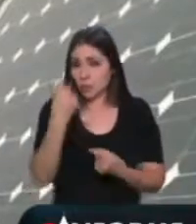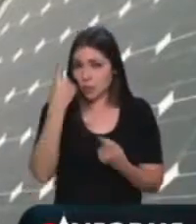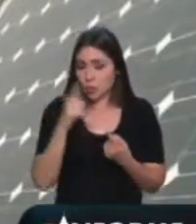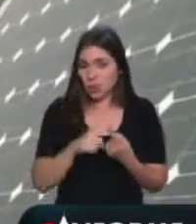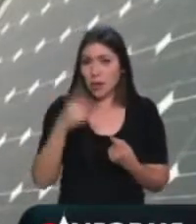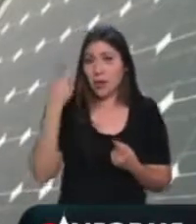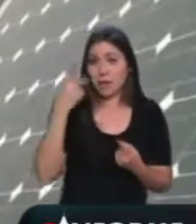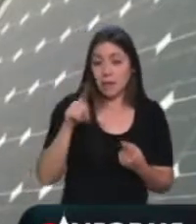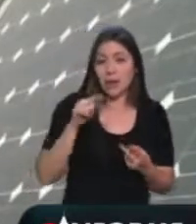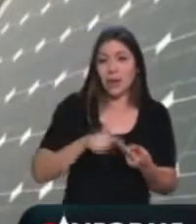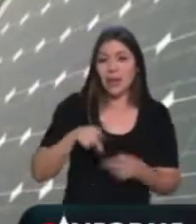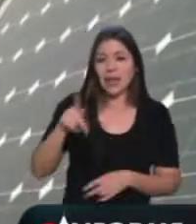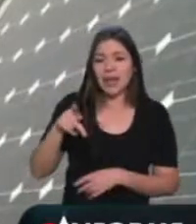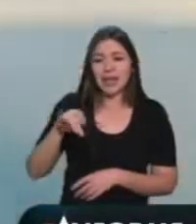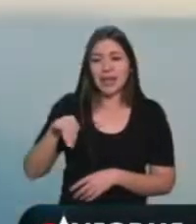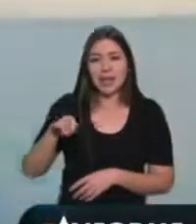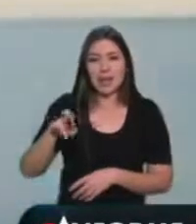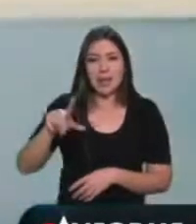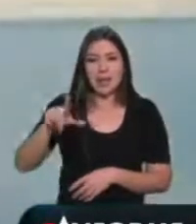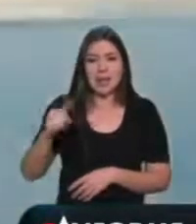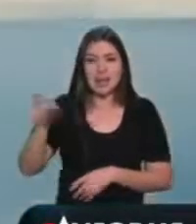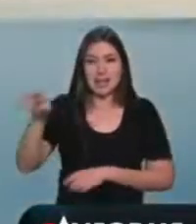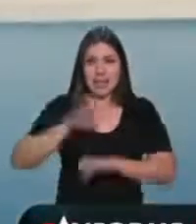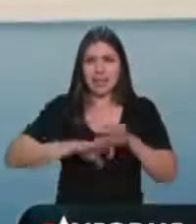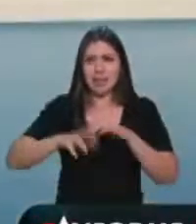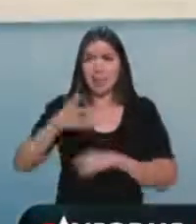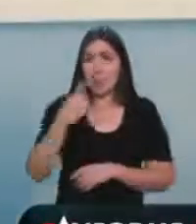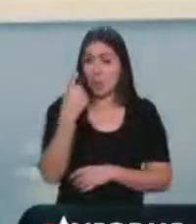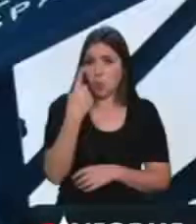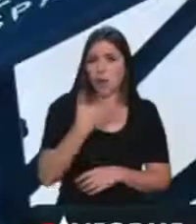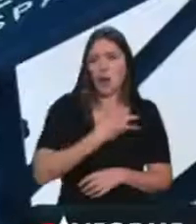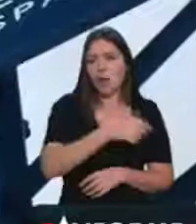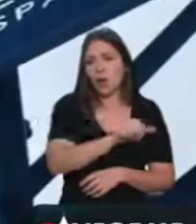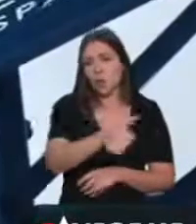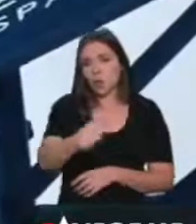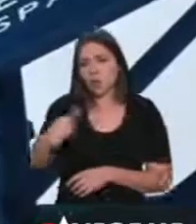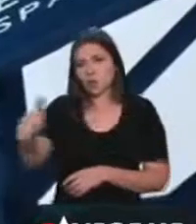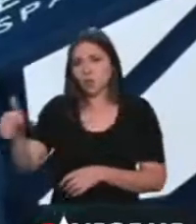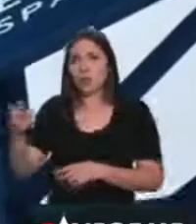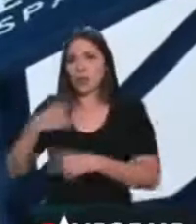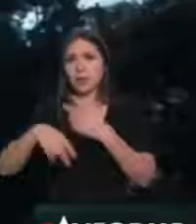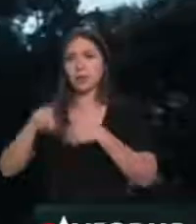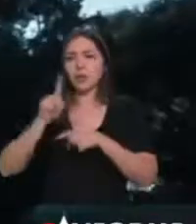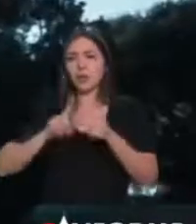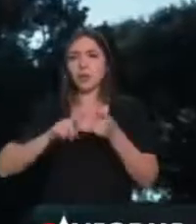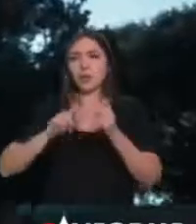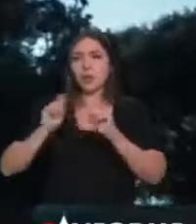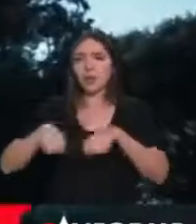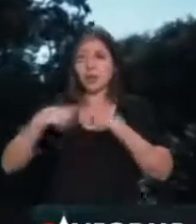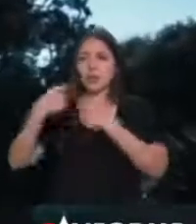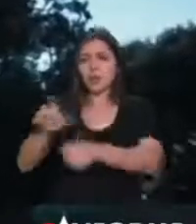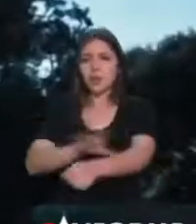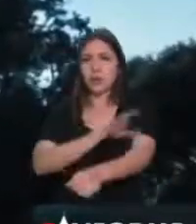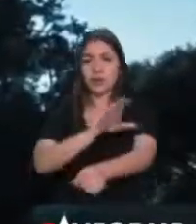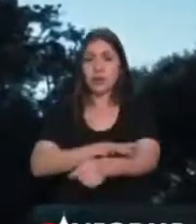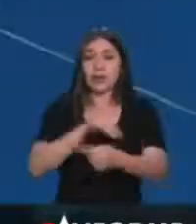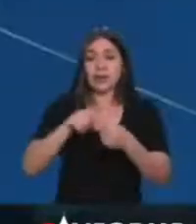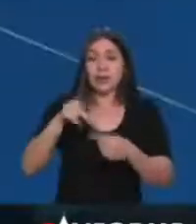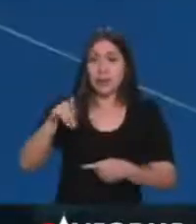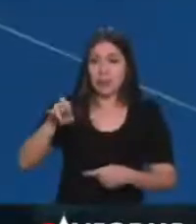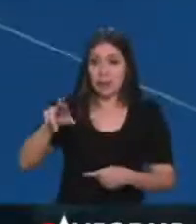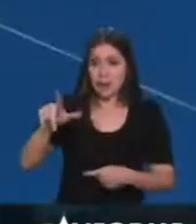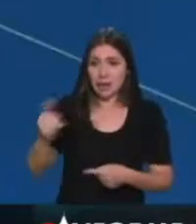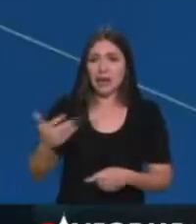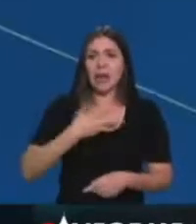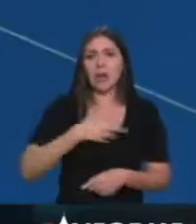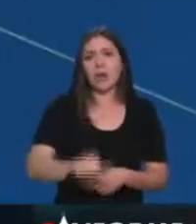Kimberly Clark tiene otras de autoabastecimiento. Bueno, así como está Kimberly Clark, así está Yenova, que